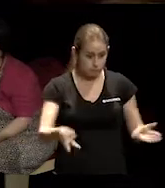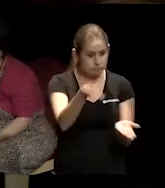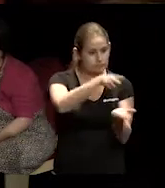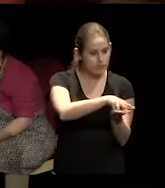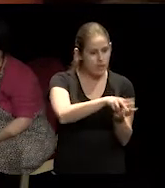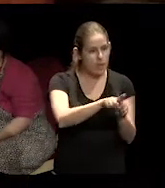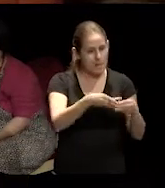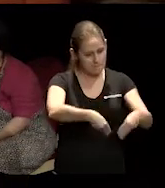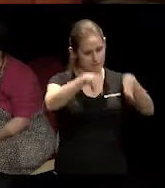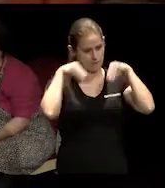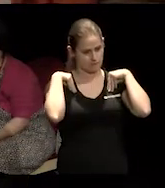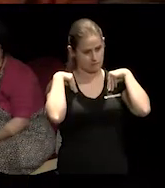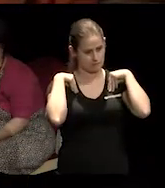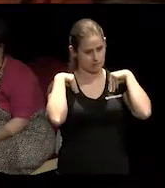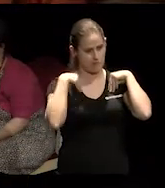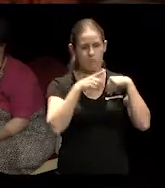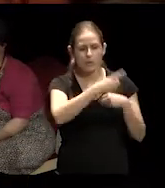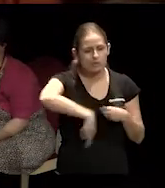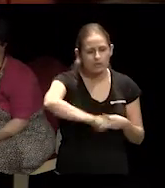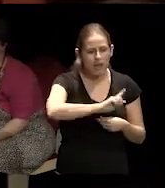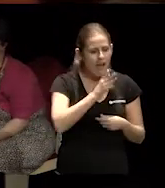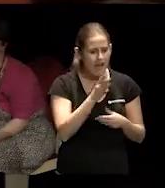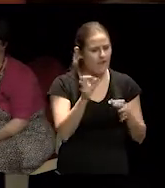hacer nada, es el momento de dejar de hacer.